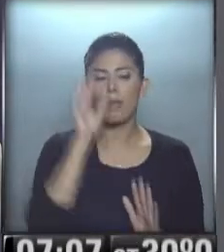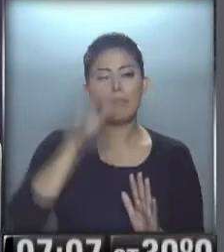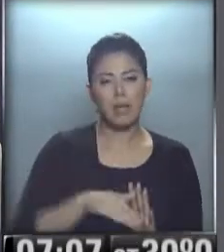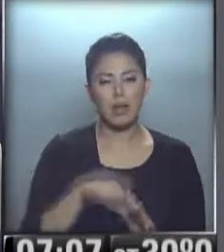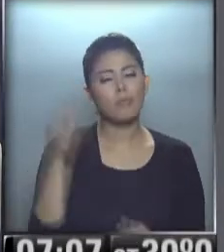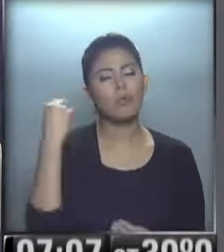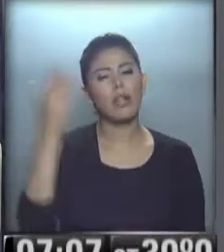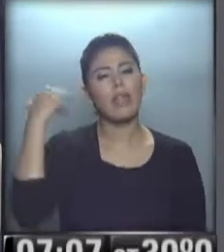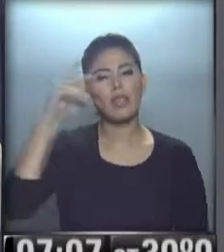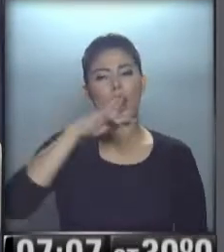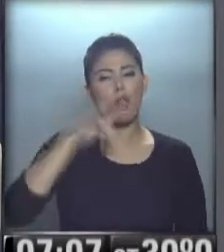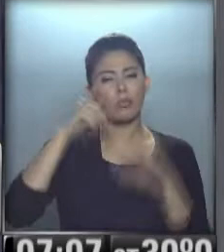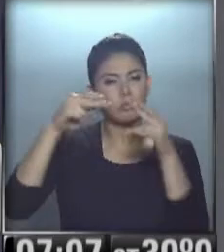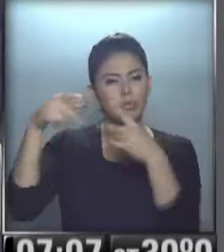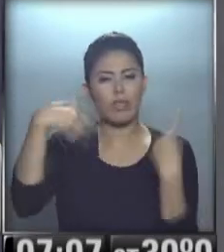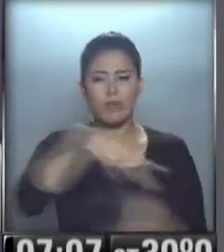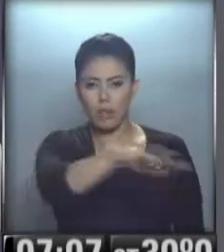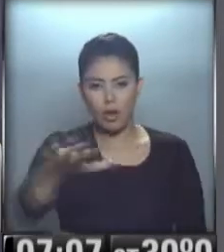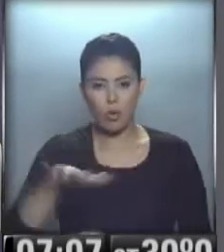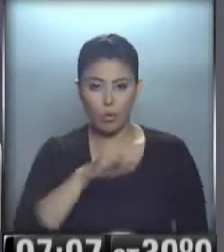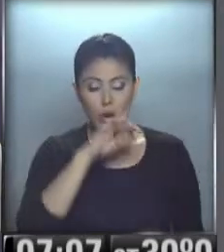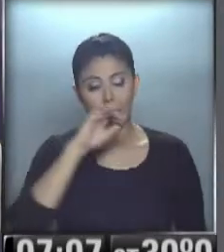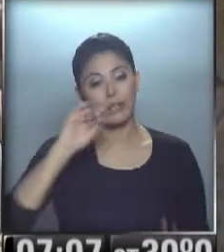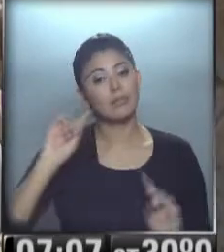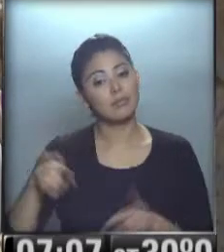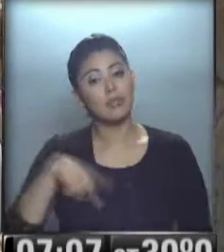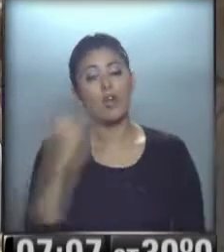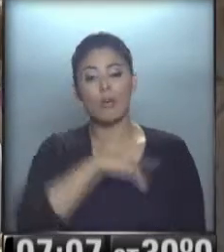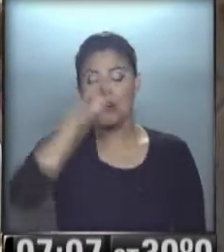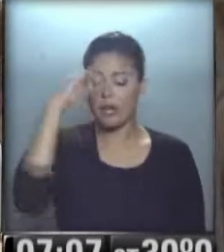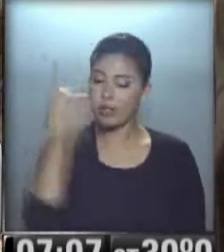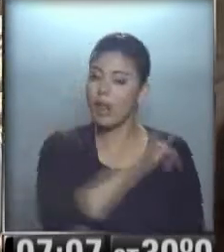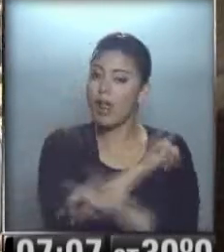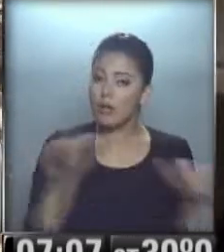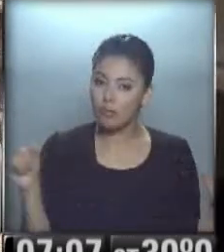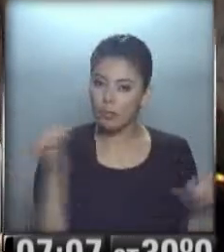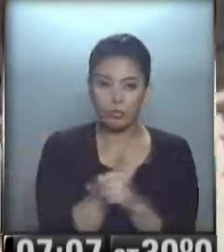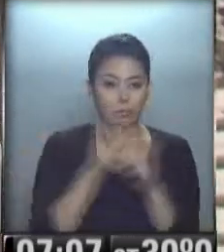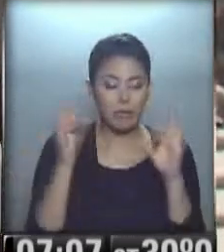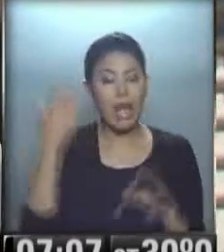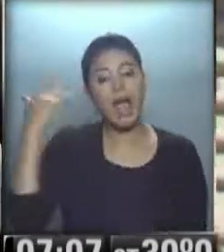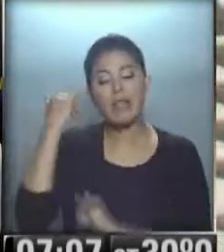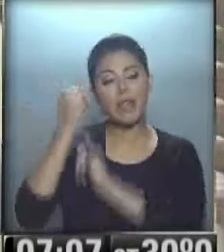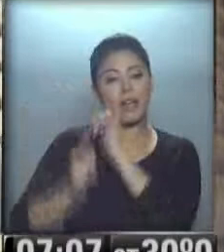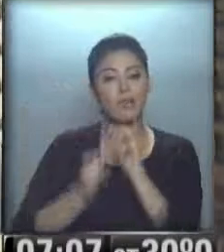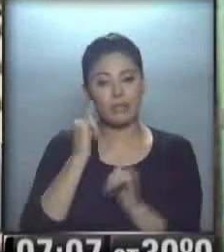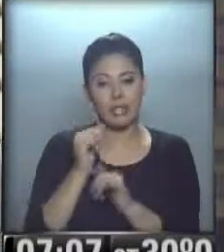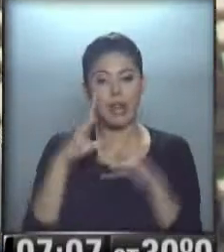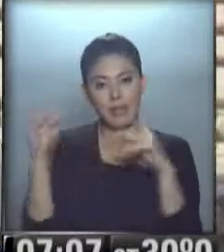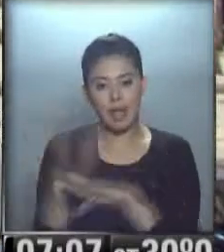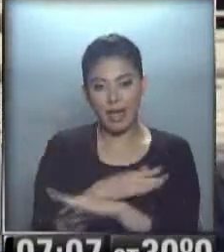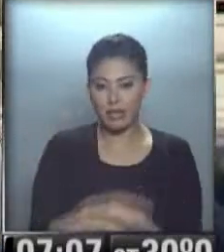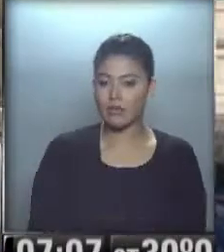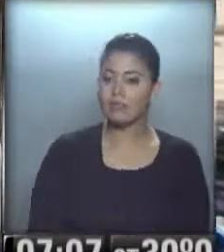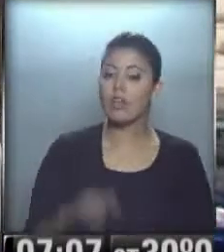se vienen produciendo en distintos barrios, mientras que desde Nación se confirmó lo que ya se había anunciado antes de Navidad. El